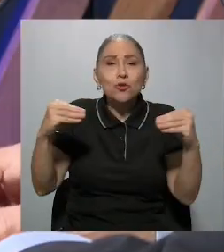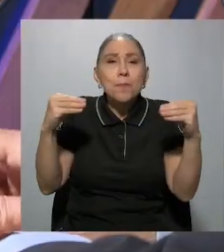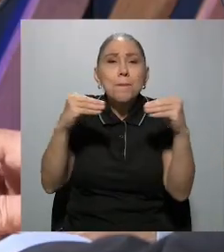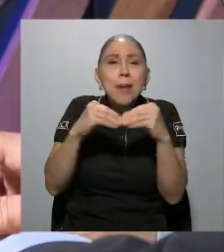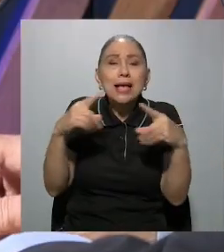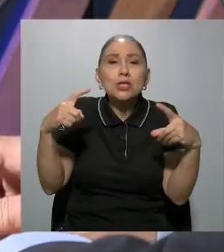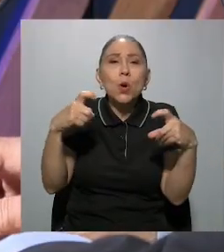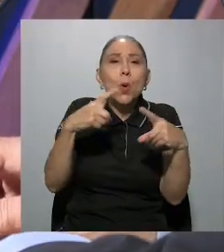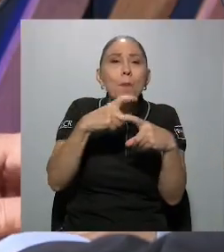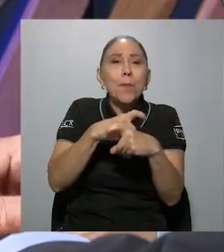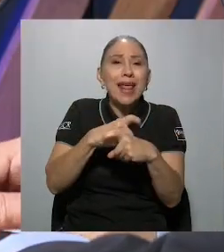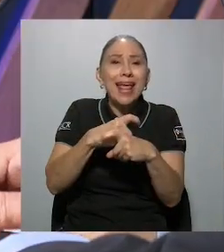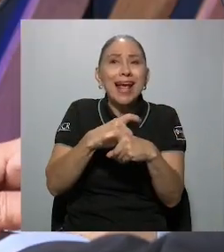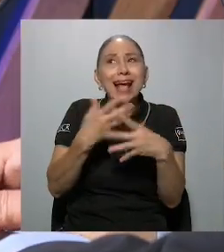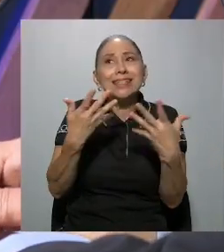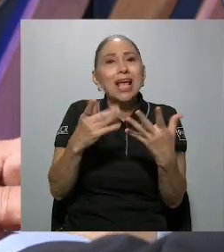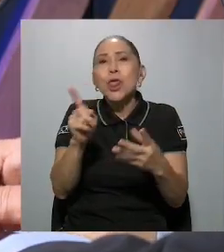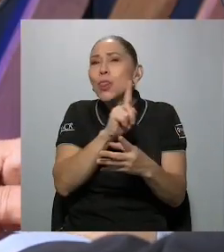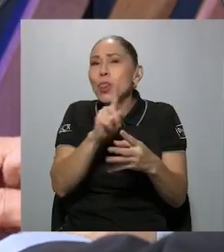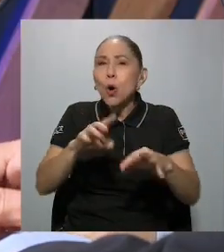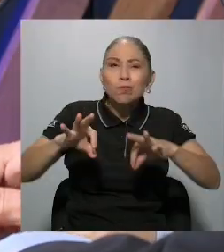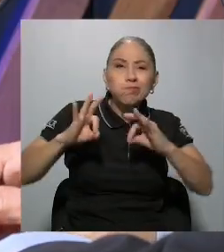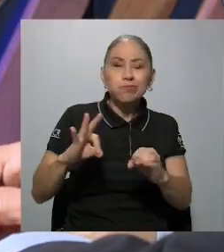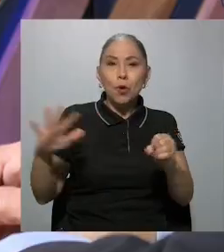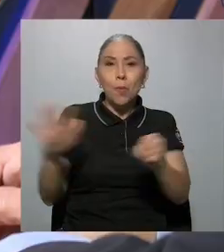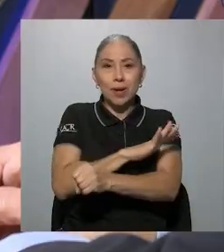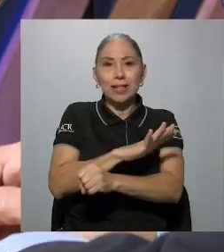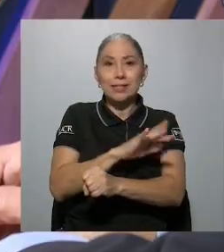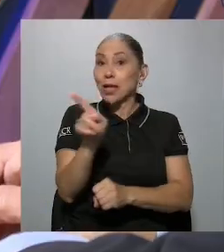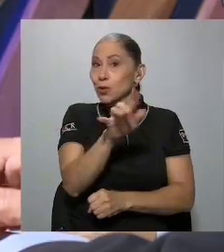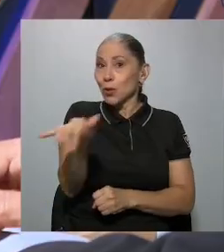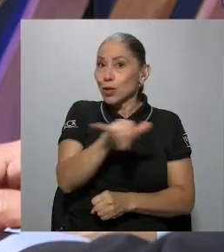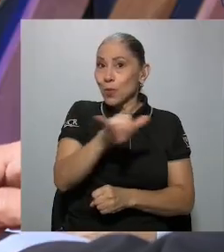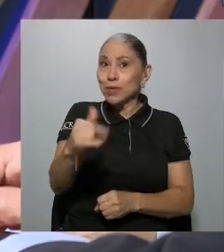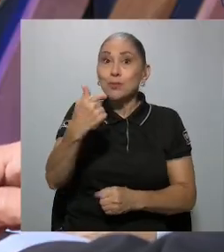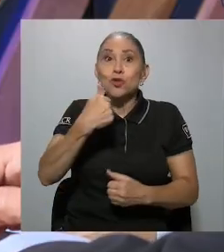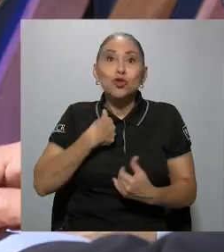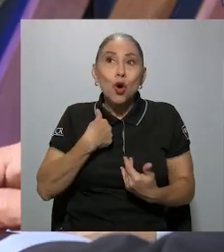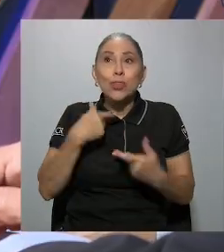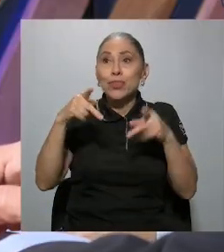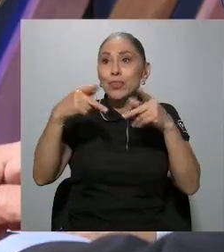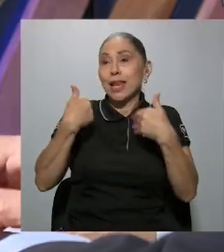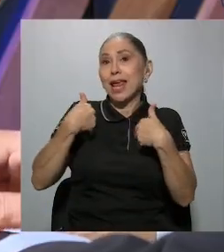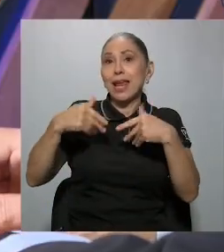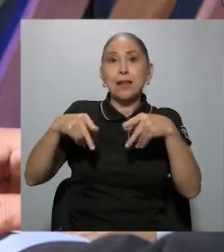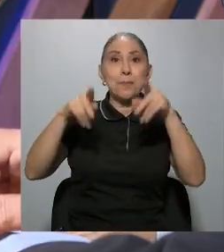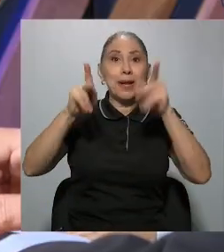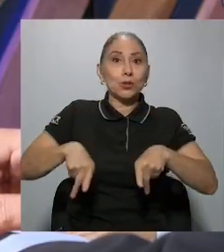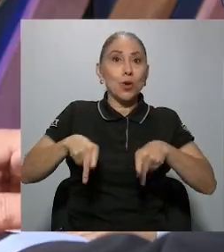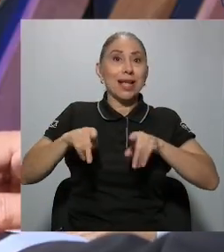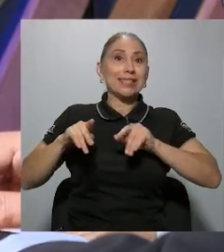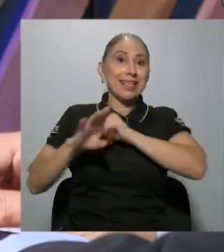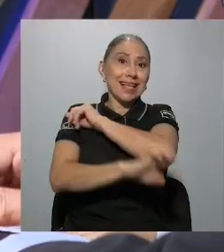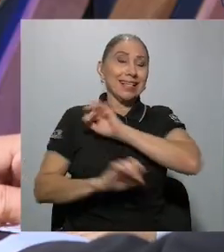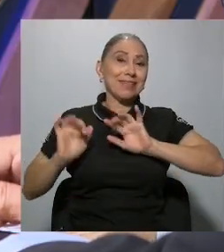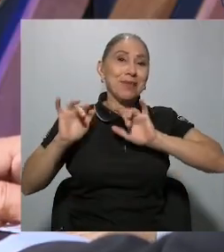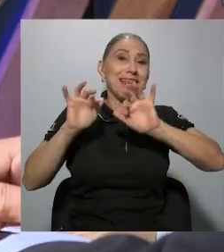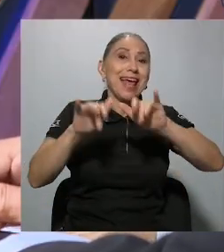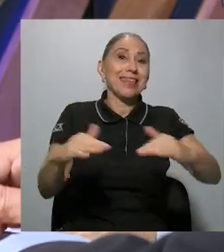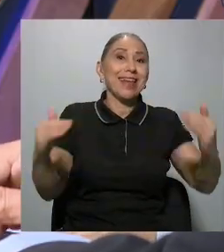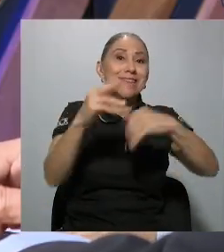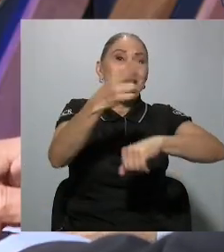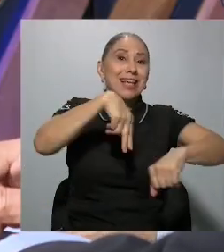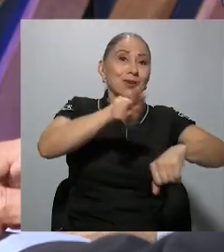vuelven más complejas, se vuelven menos completas, ¿verdad? No es lo mismo tener yo una población migrante a